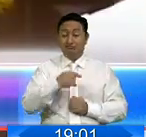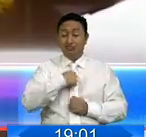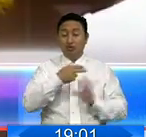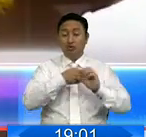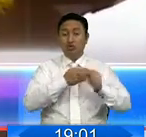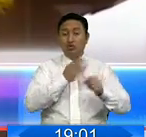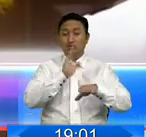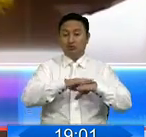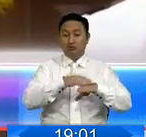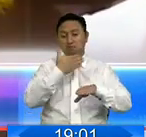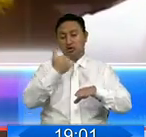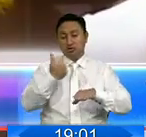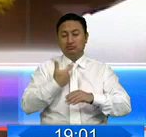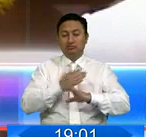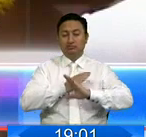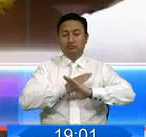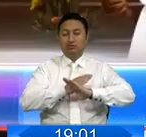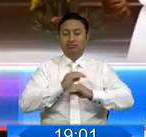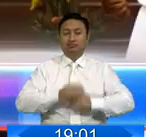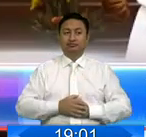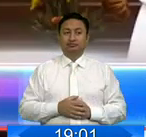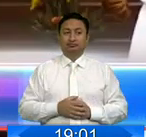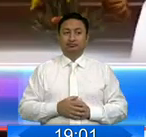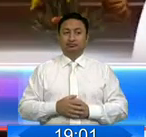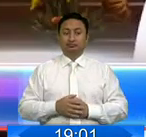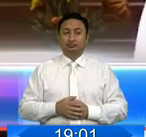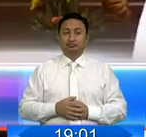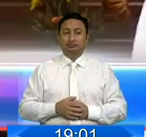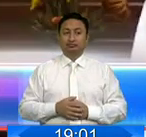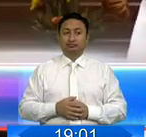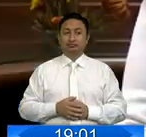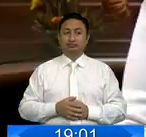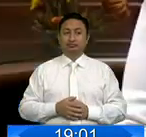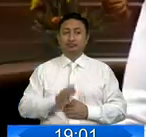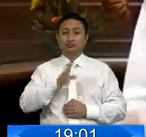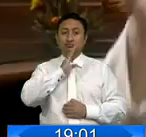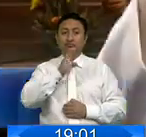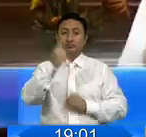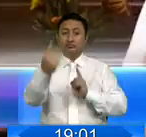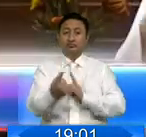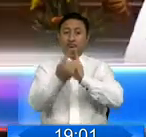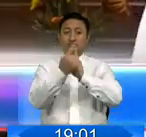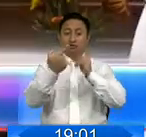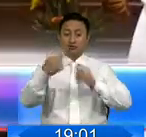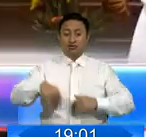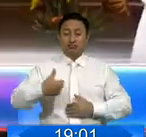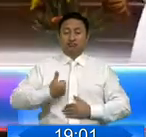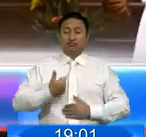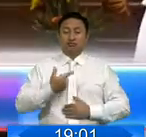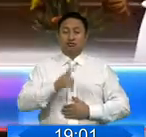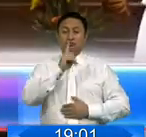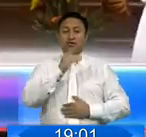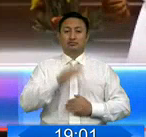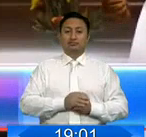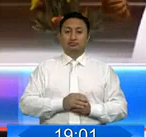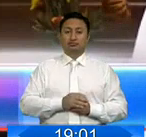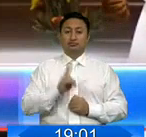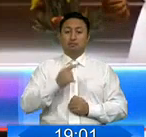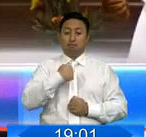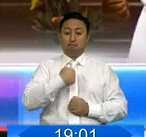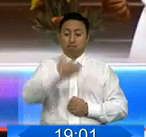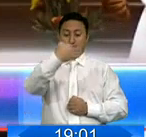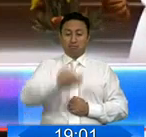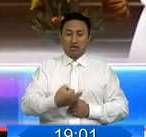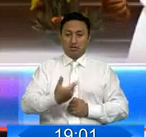cargo para defenderse libremente, aseguraba. Estaré siempre dando la cara, con la frente en alto, como solo la gente honesta